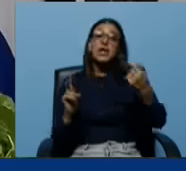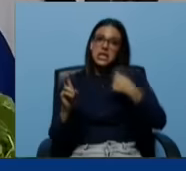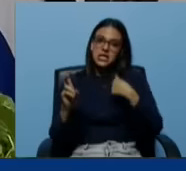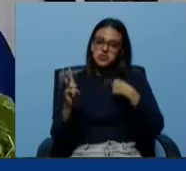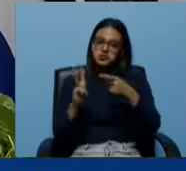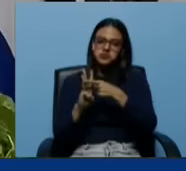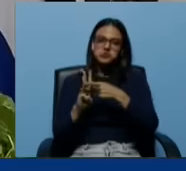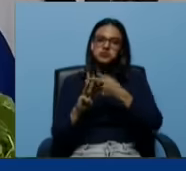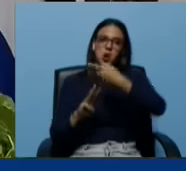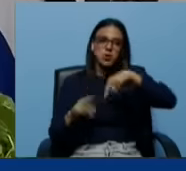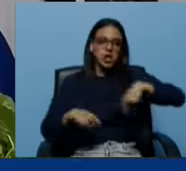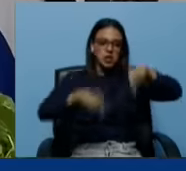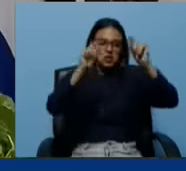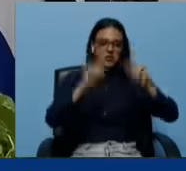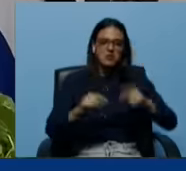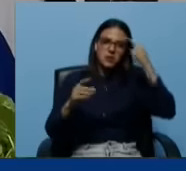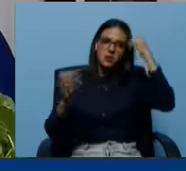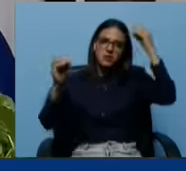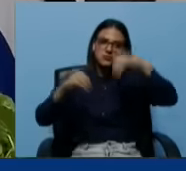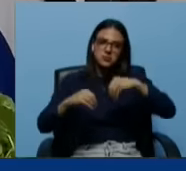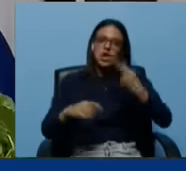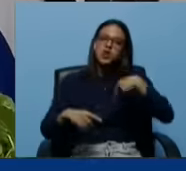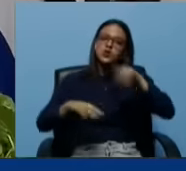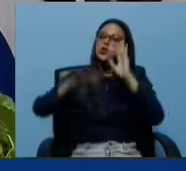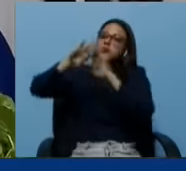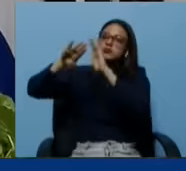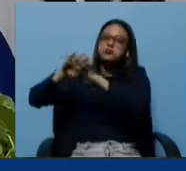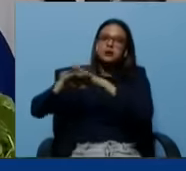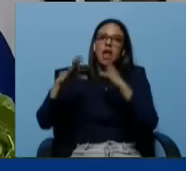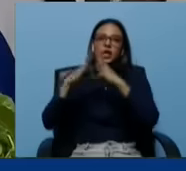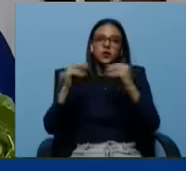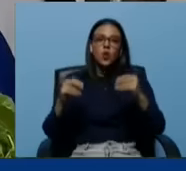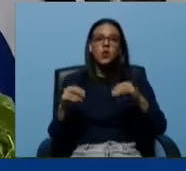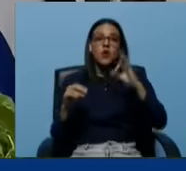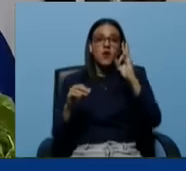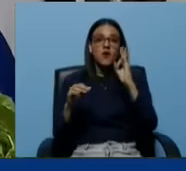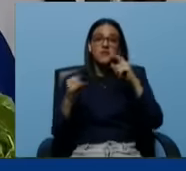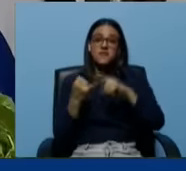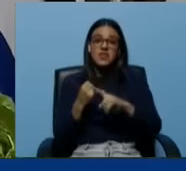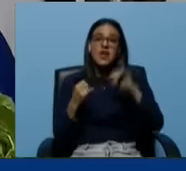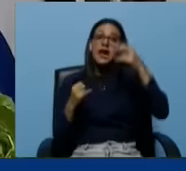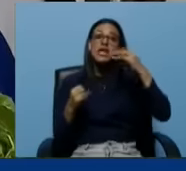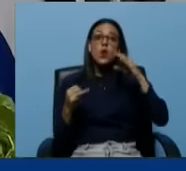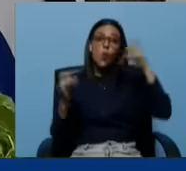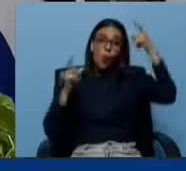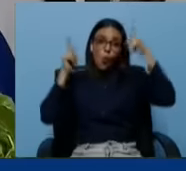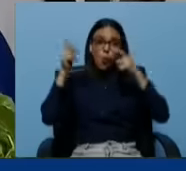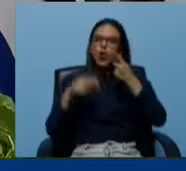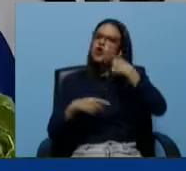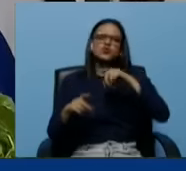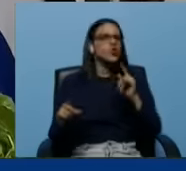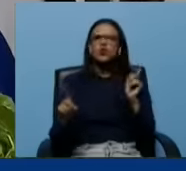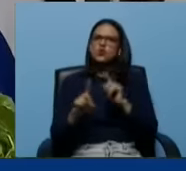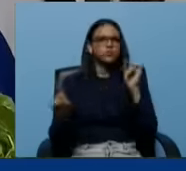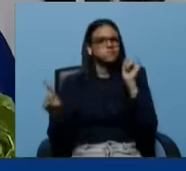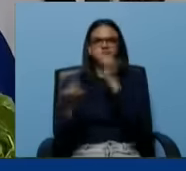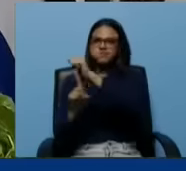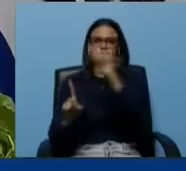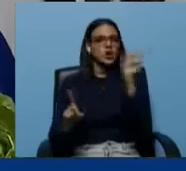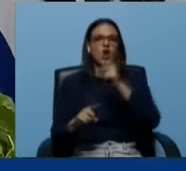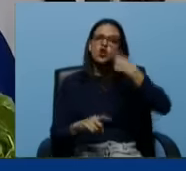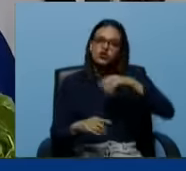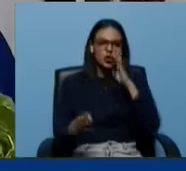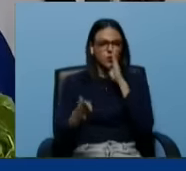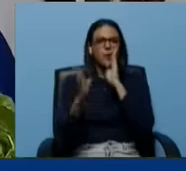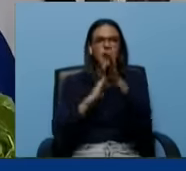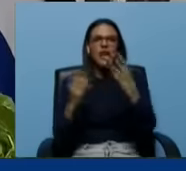podemos decir? Fidel, Hugo, no les vamos a fallar. Vamos adelante con Nicolás.